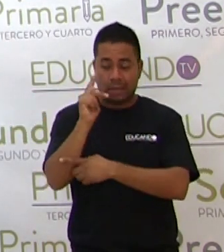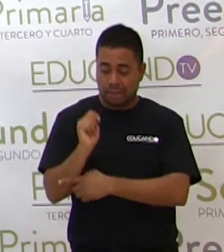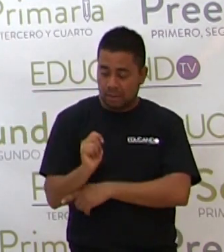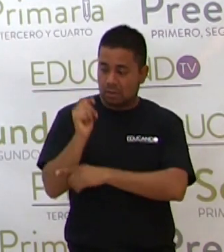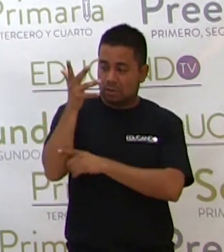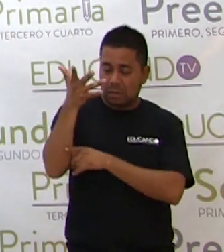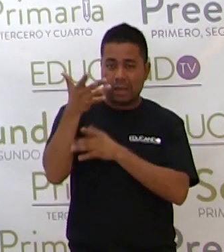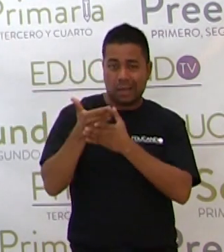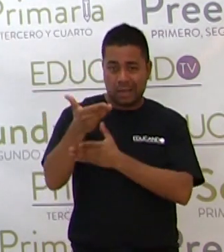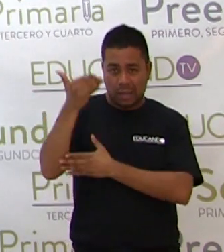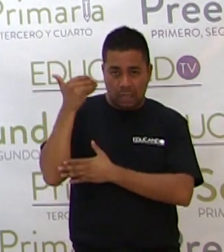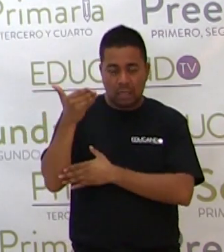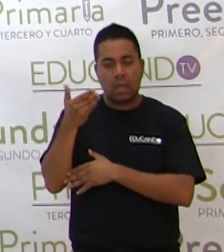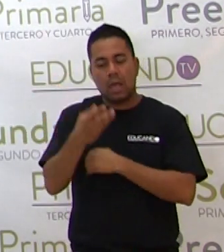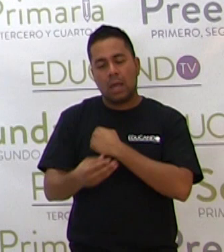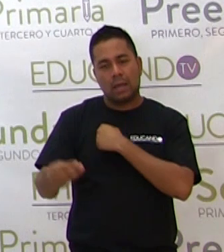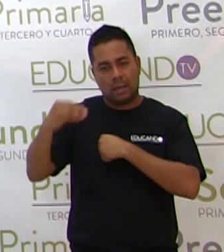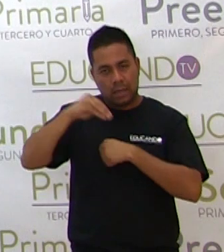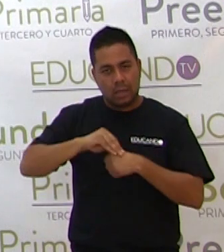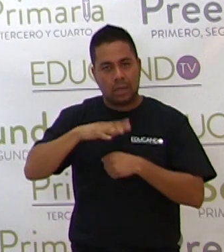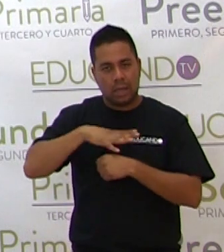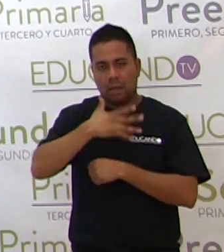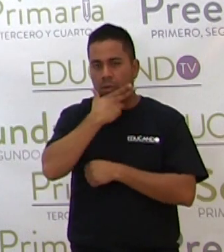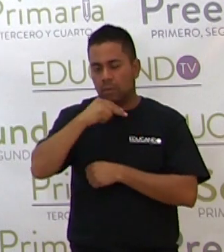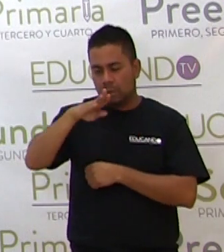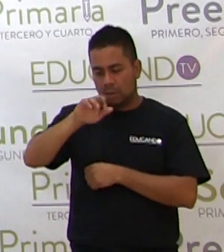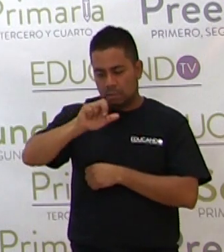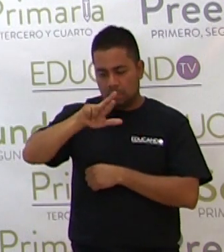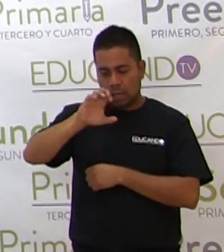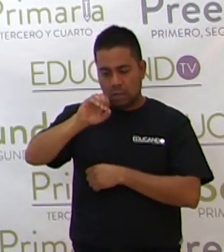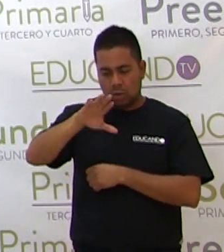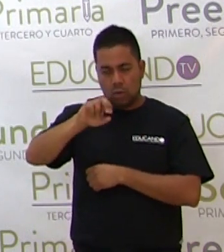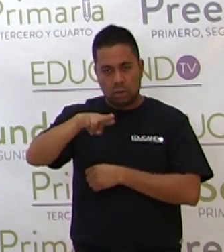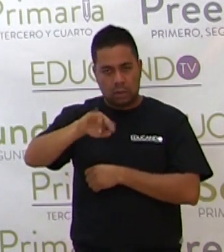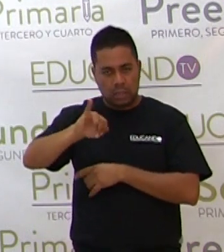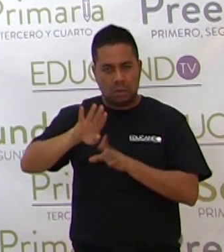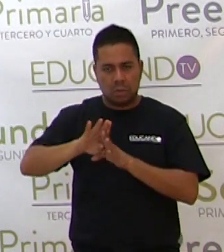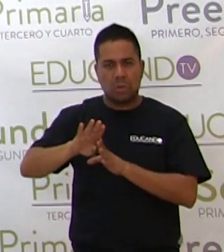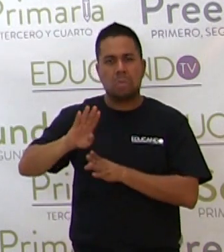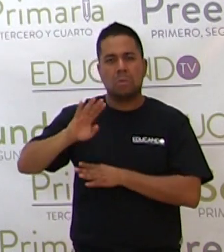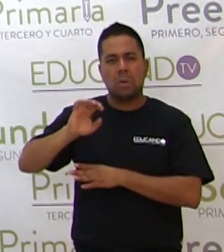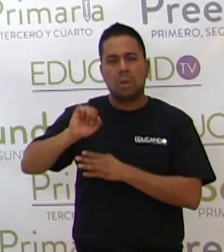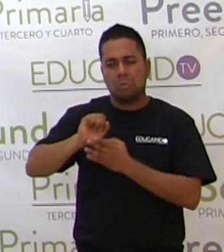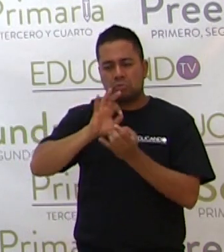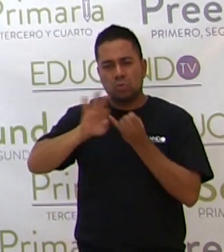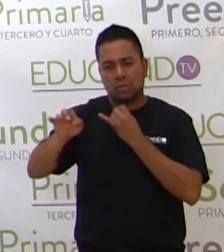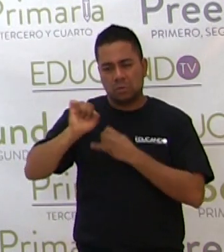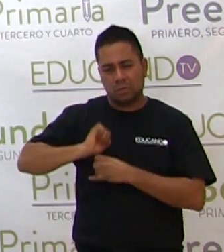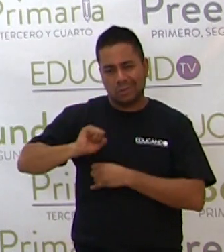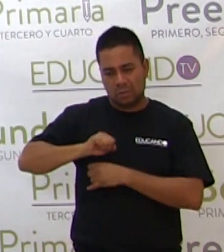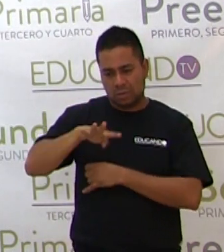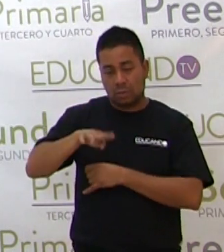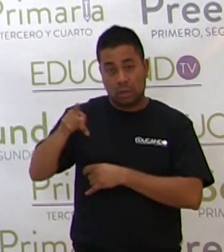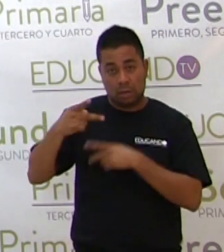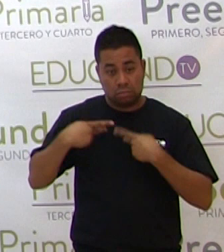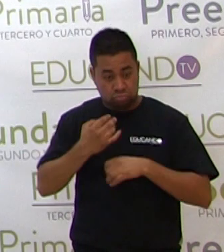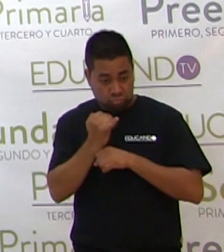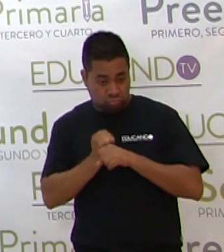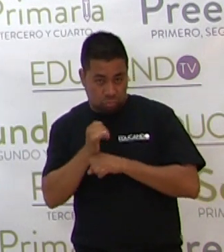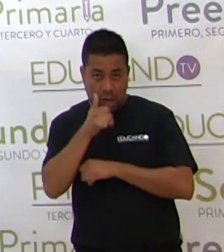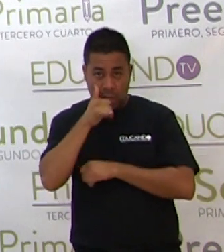es incorporada por barcón y ya casi a finales del siglo 19 él era un investigador